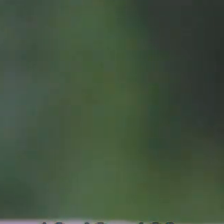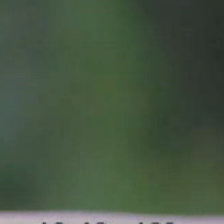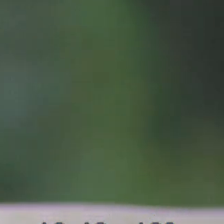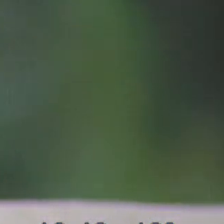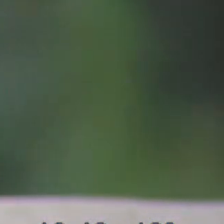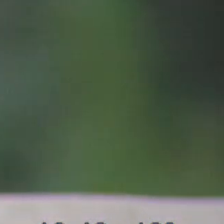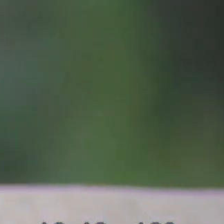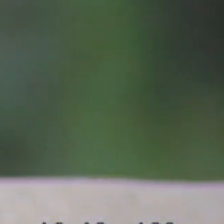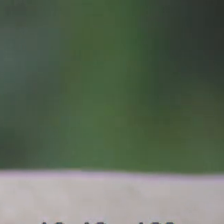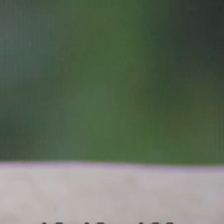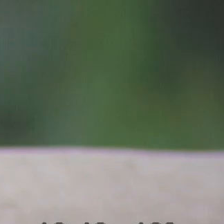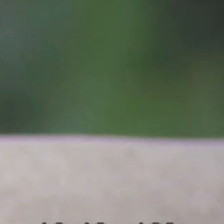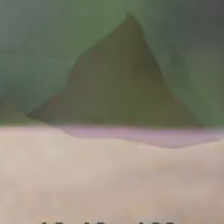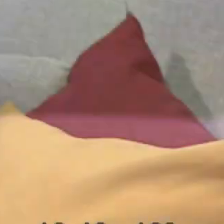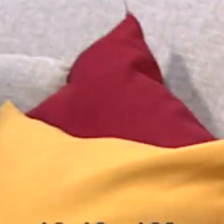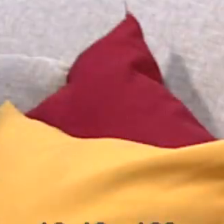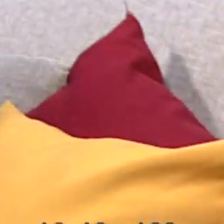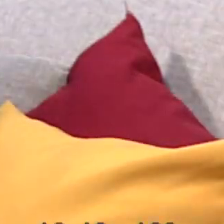gracias al vuelo